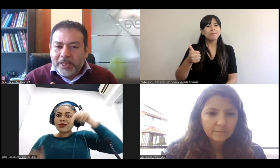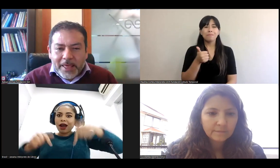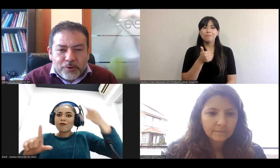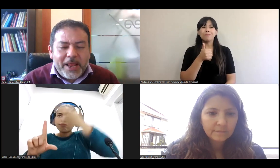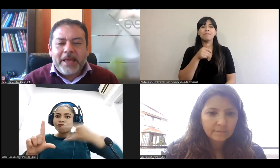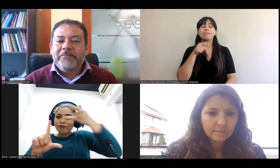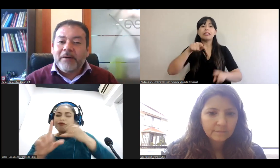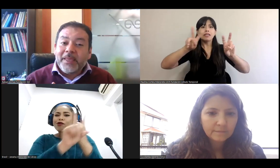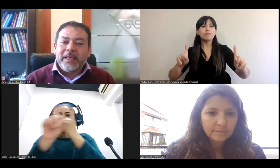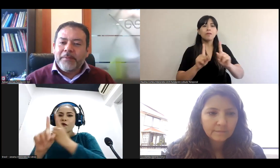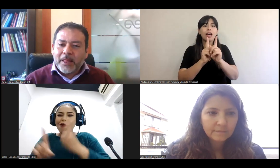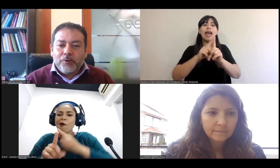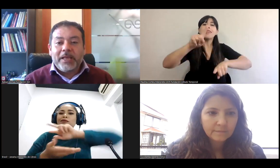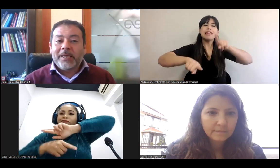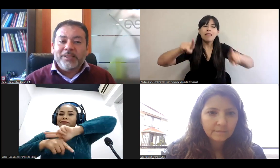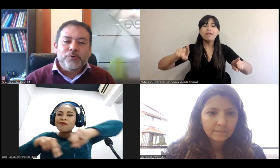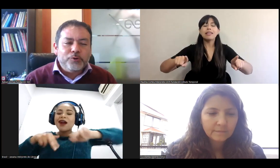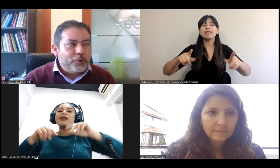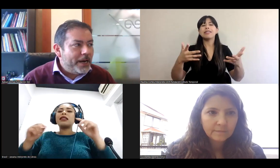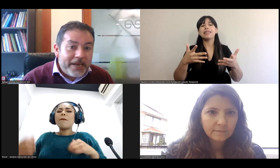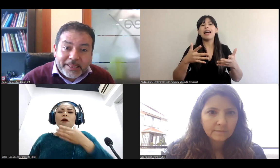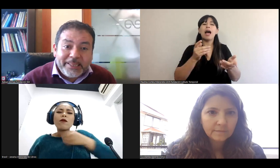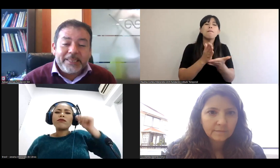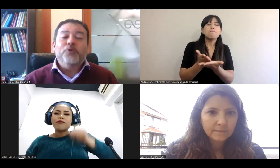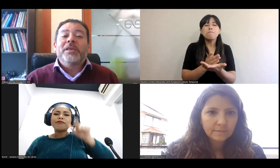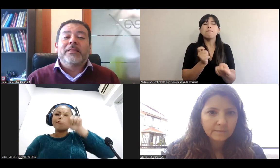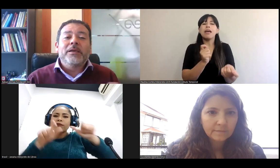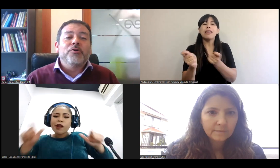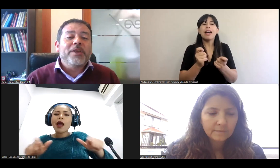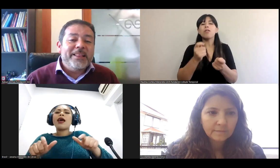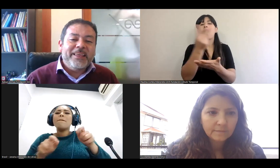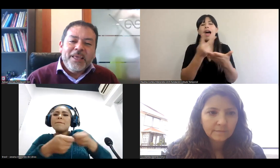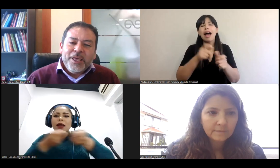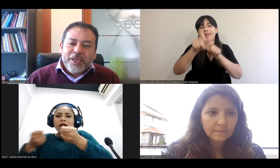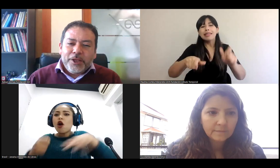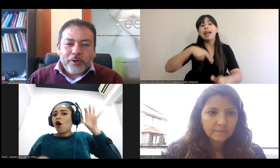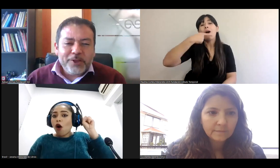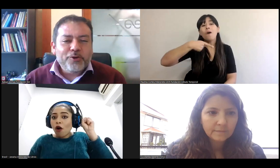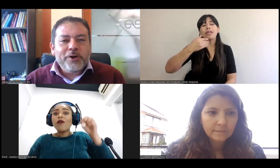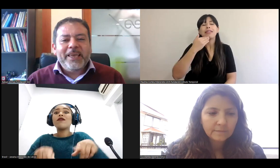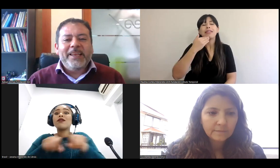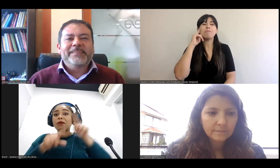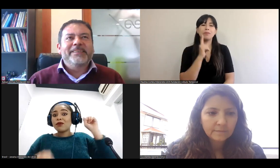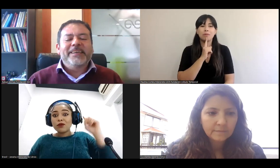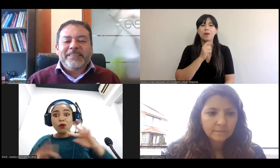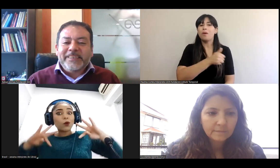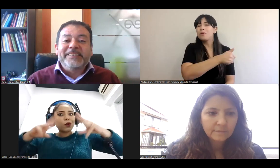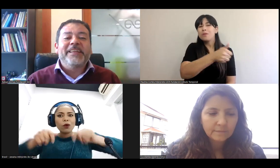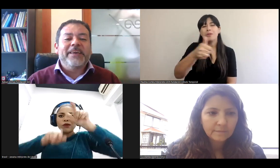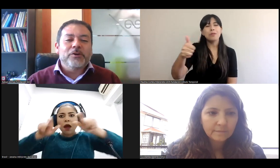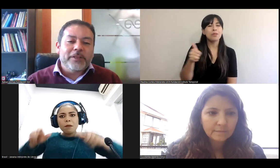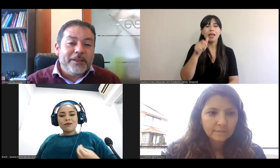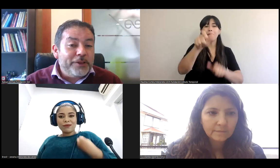a comunidades escolares, familias, mediadores, agentes culturales, artistas, oyentes y no oyentes, y todas y todos quienes